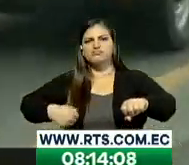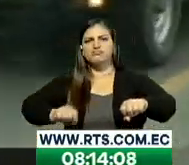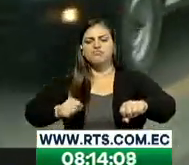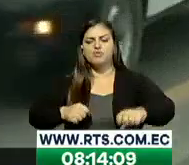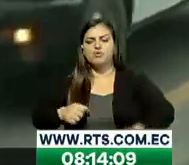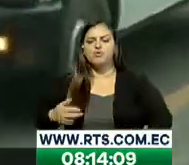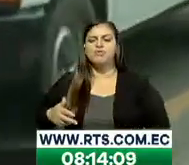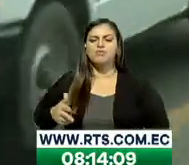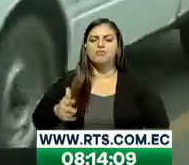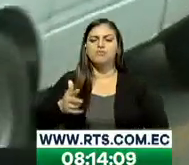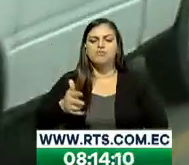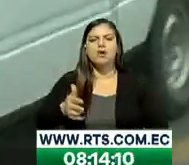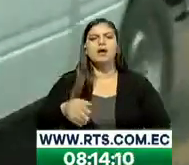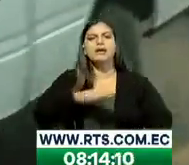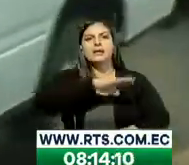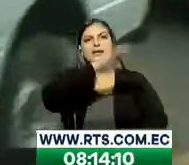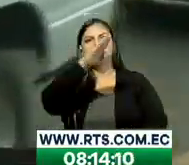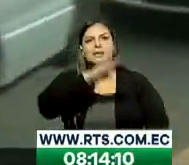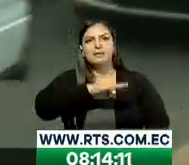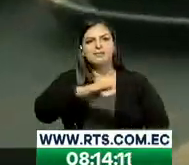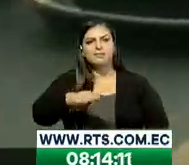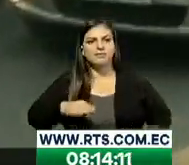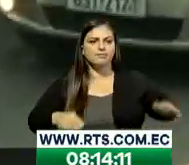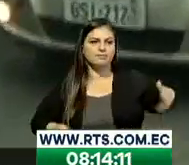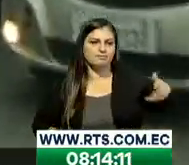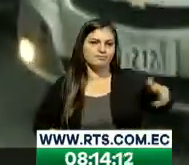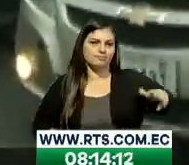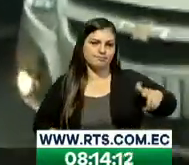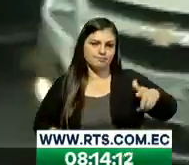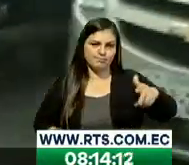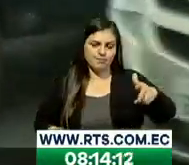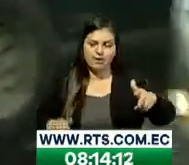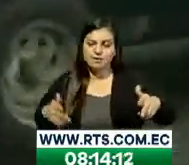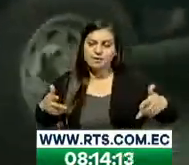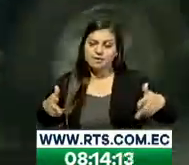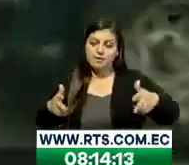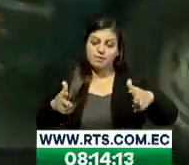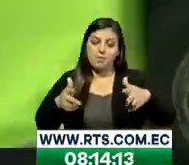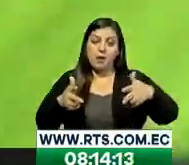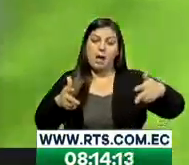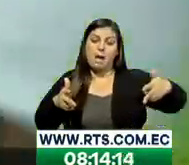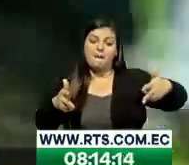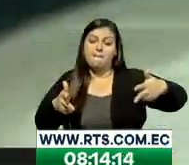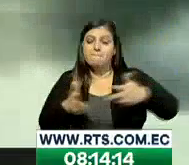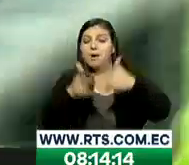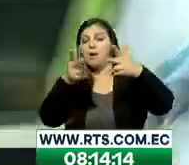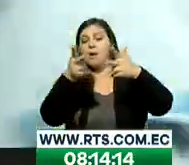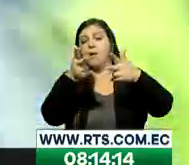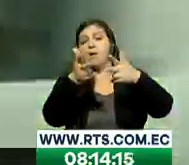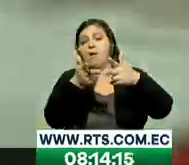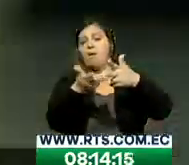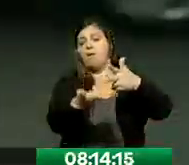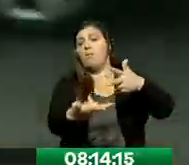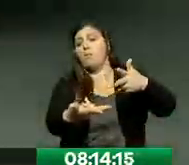que ha patinado o arrastrado el vehículo liviano